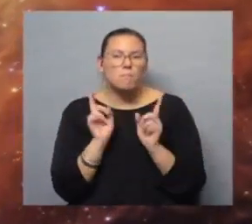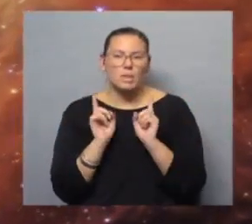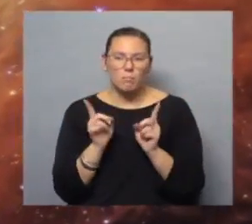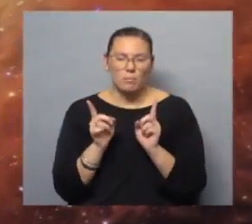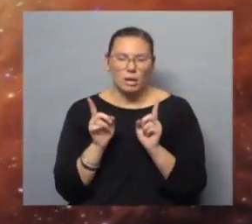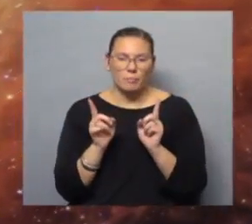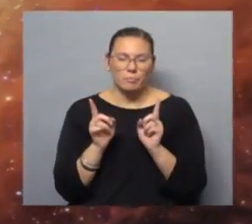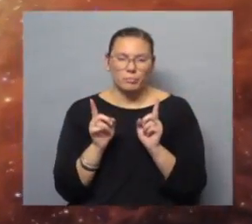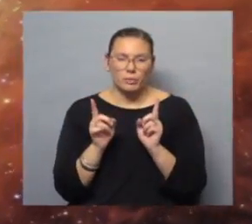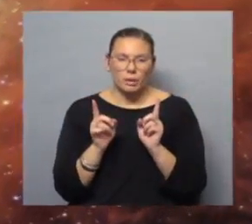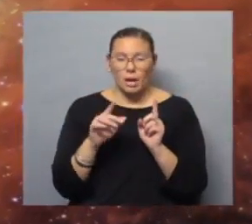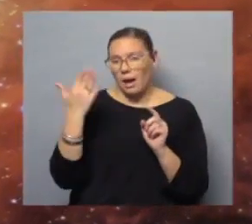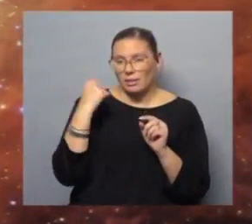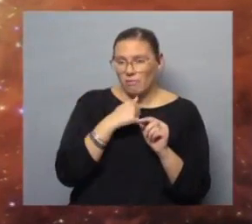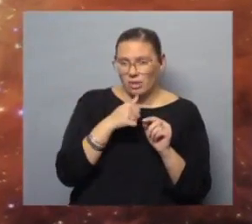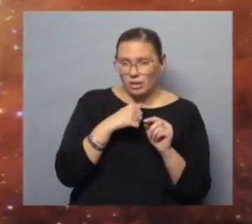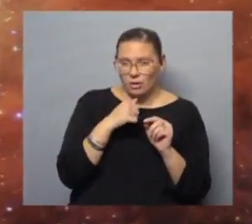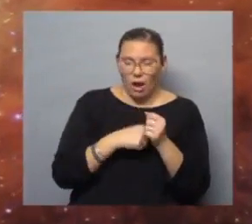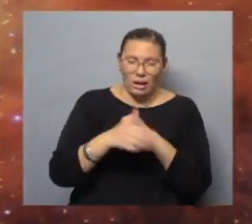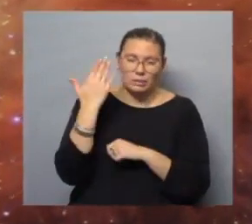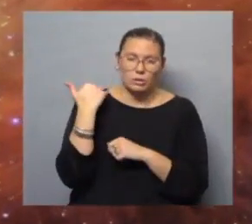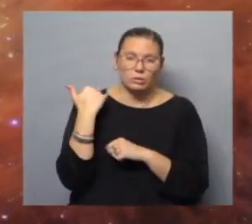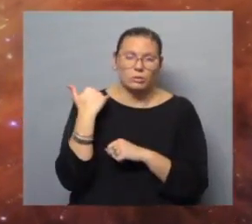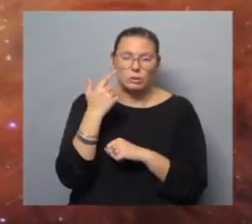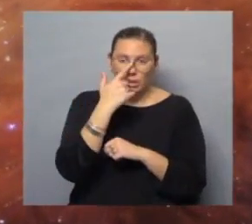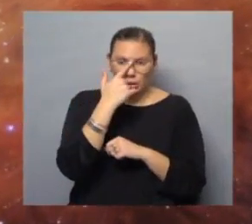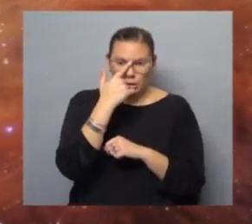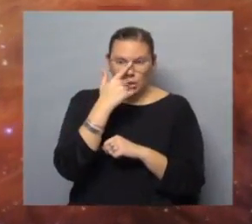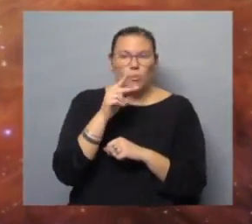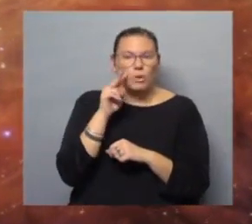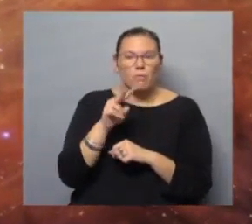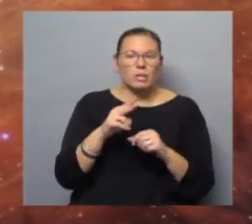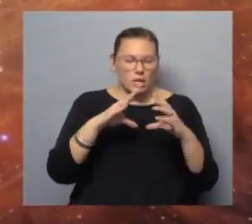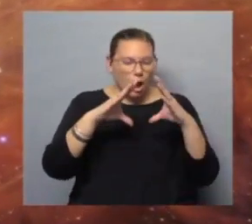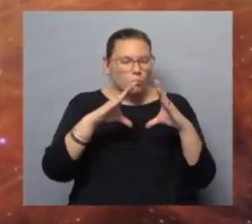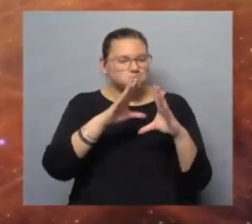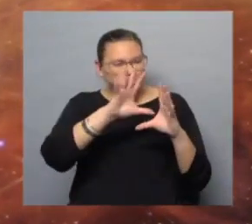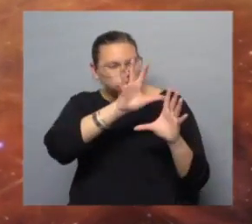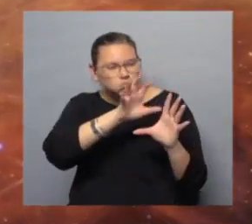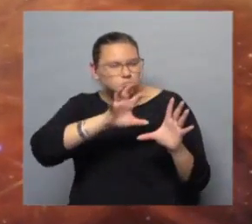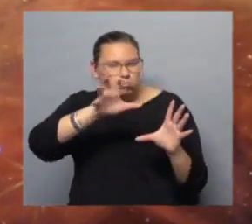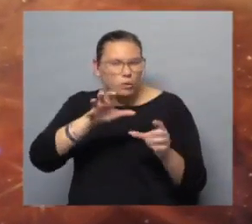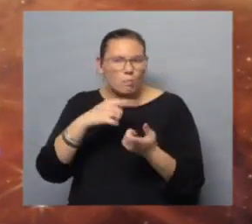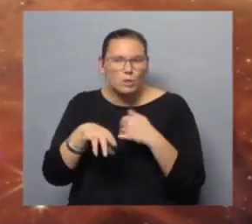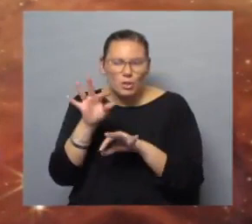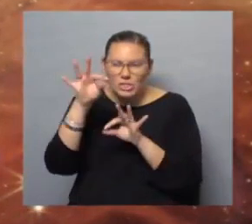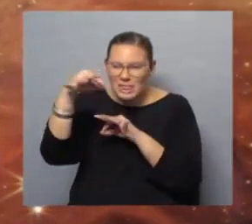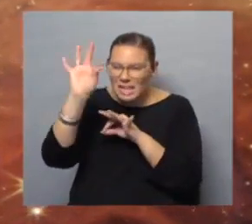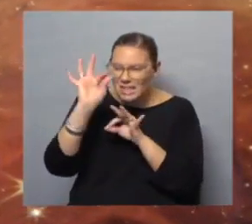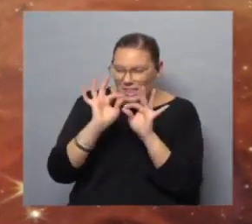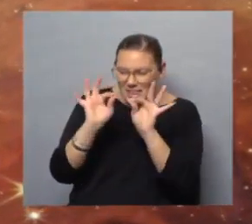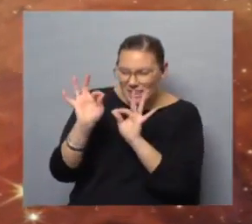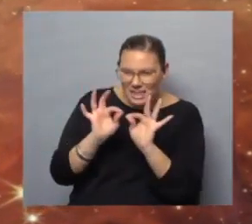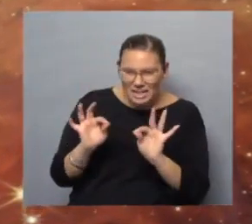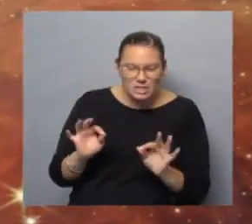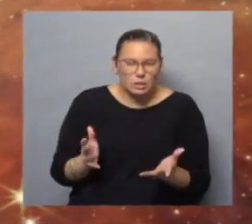el telescopio Hubble hace ya unos cuantos años, uno veía estructura, pero con este nivel de detalle, como